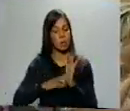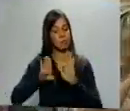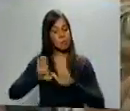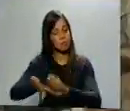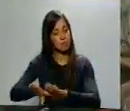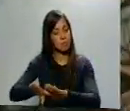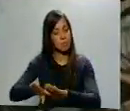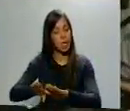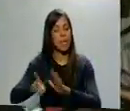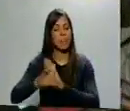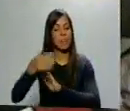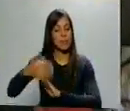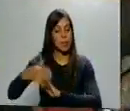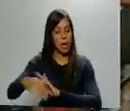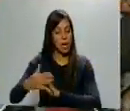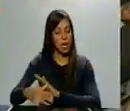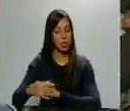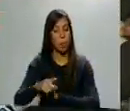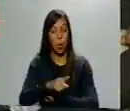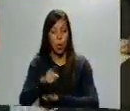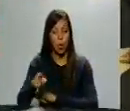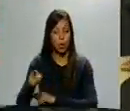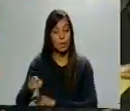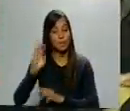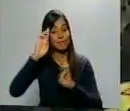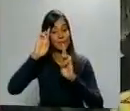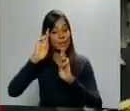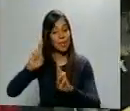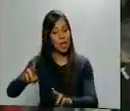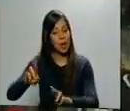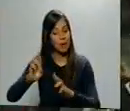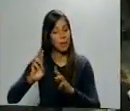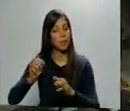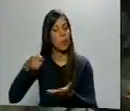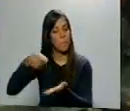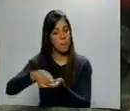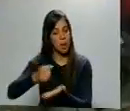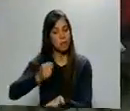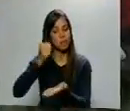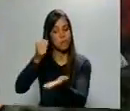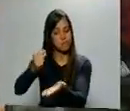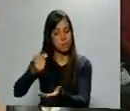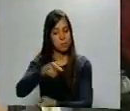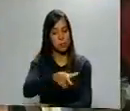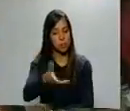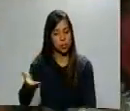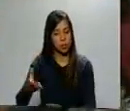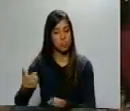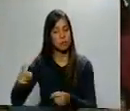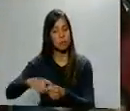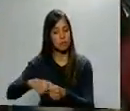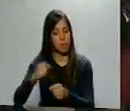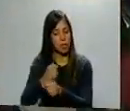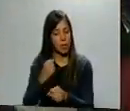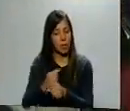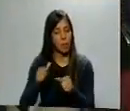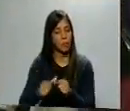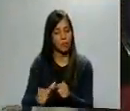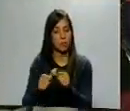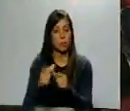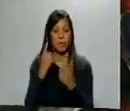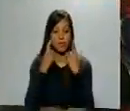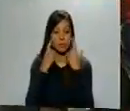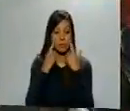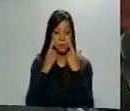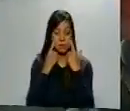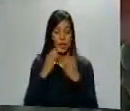los derechos laborales se respeten y se garantice la estabilidad laboral. Fíjense, no podemos dejar